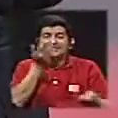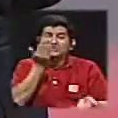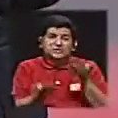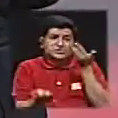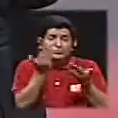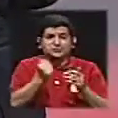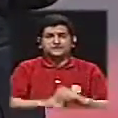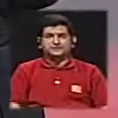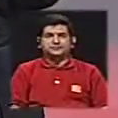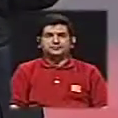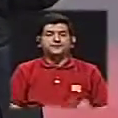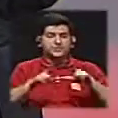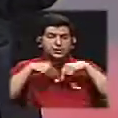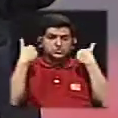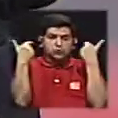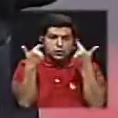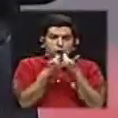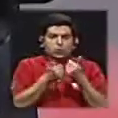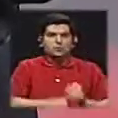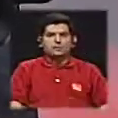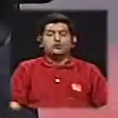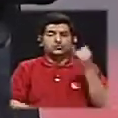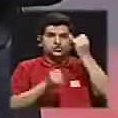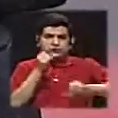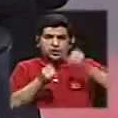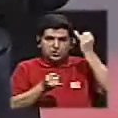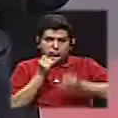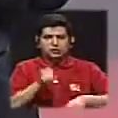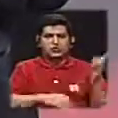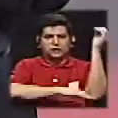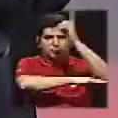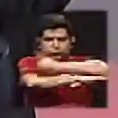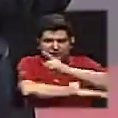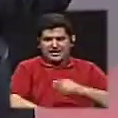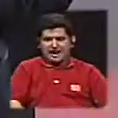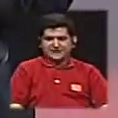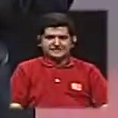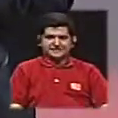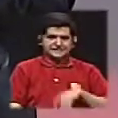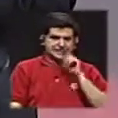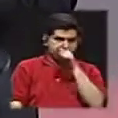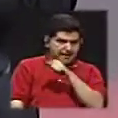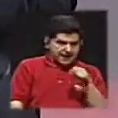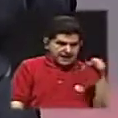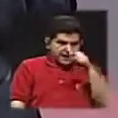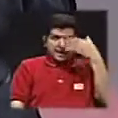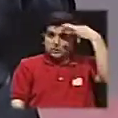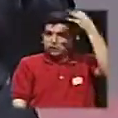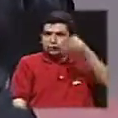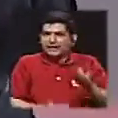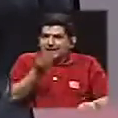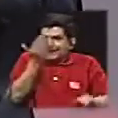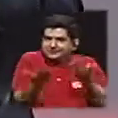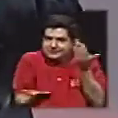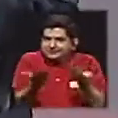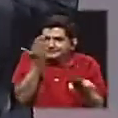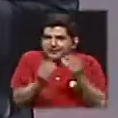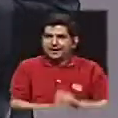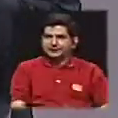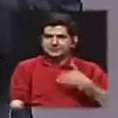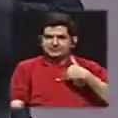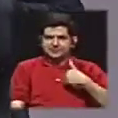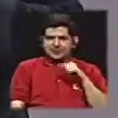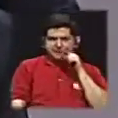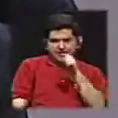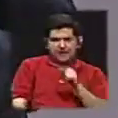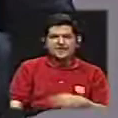digamos, sectores sobre los que los últimos días se ha creído, digamos, que estaban